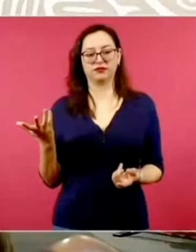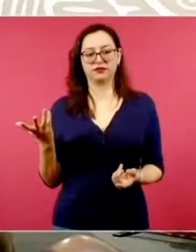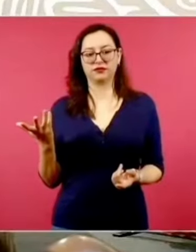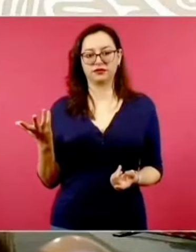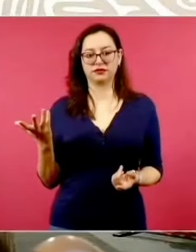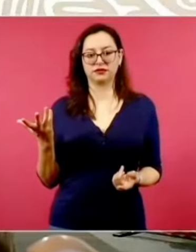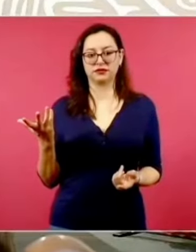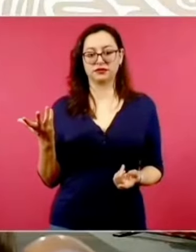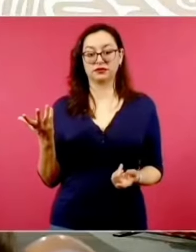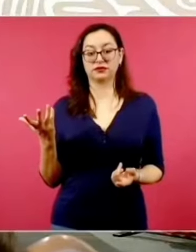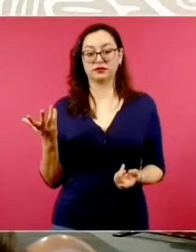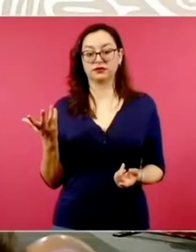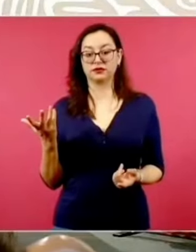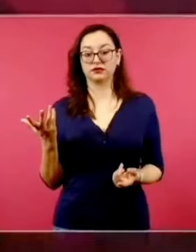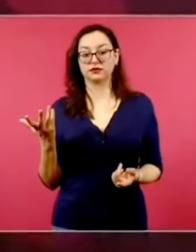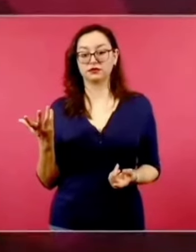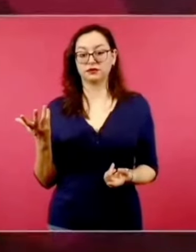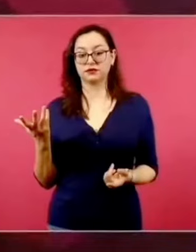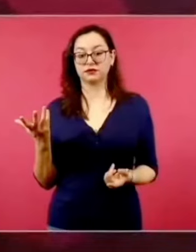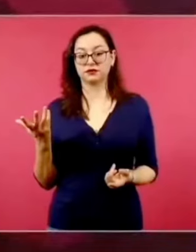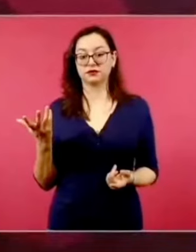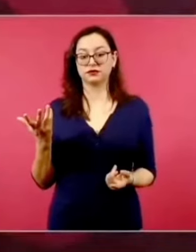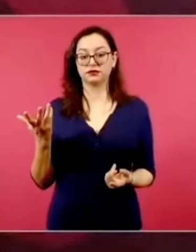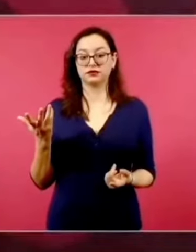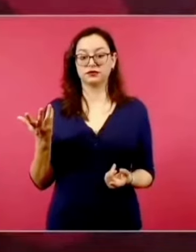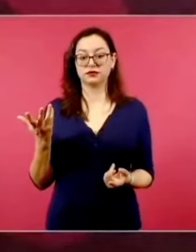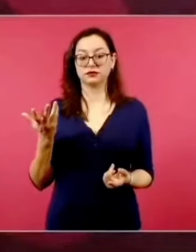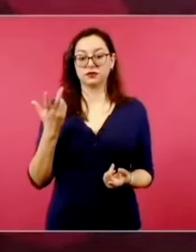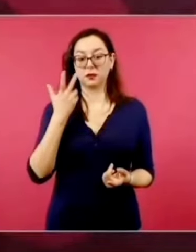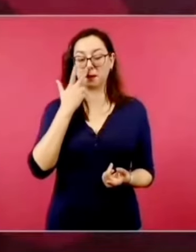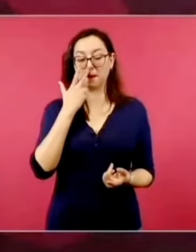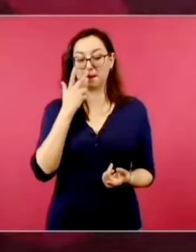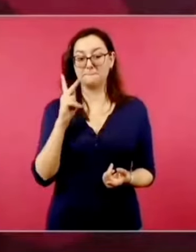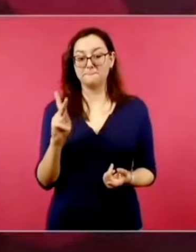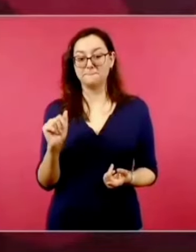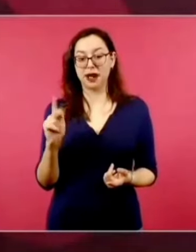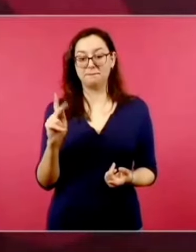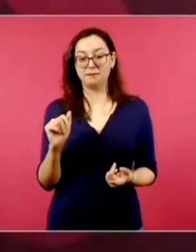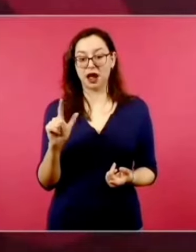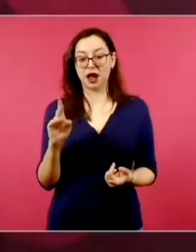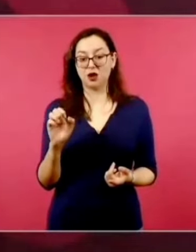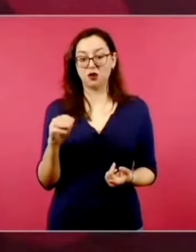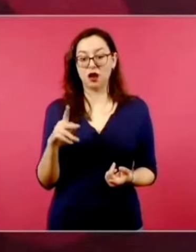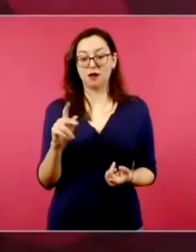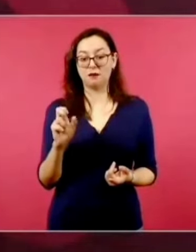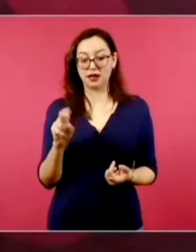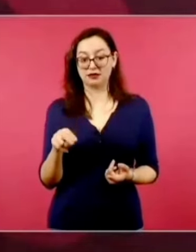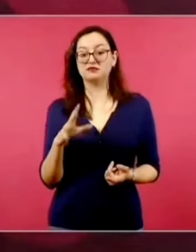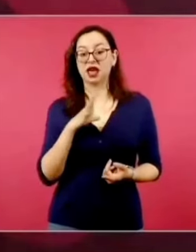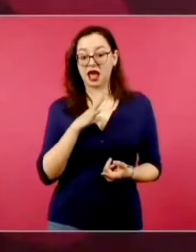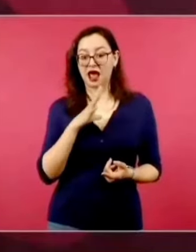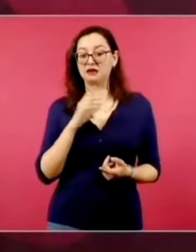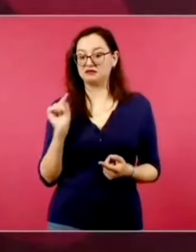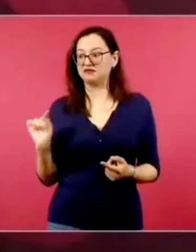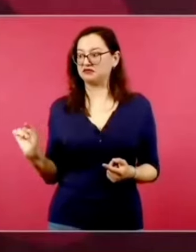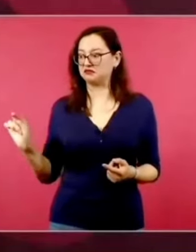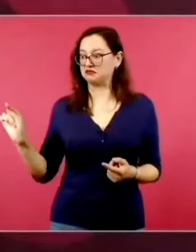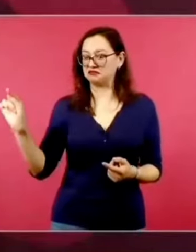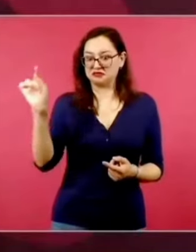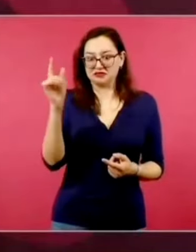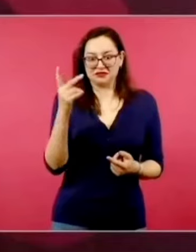Veracruz í en el Papaloapan y muchas